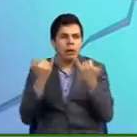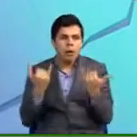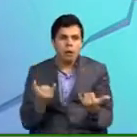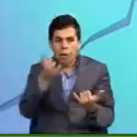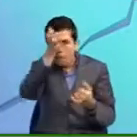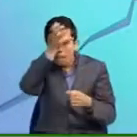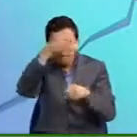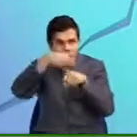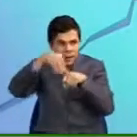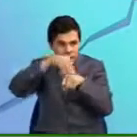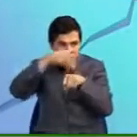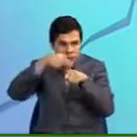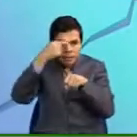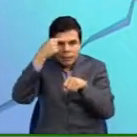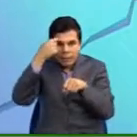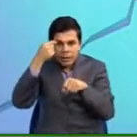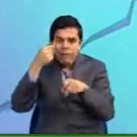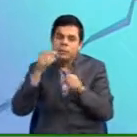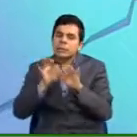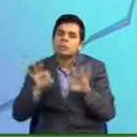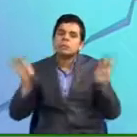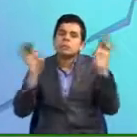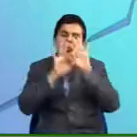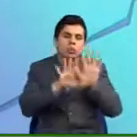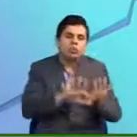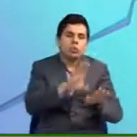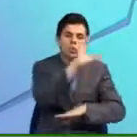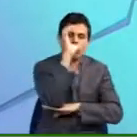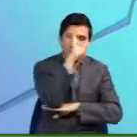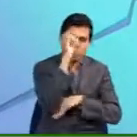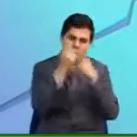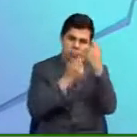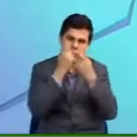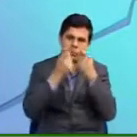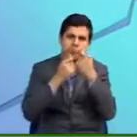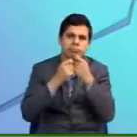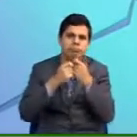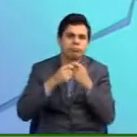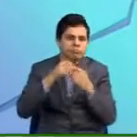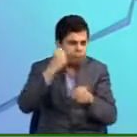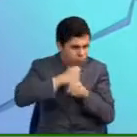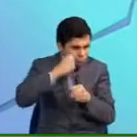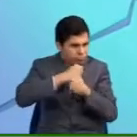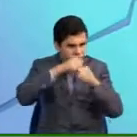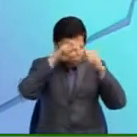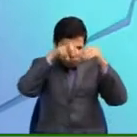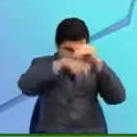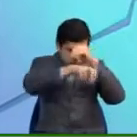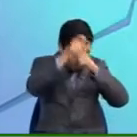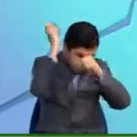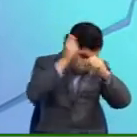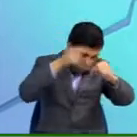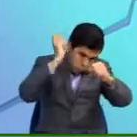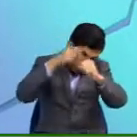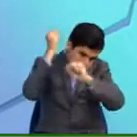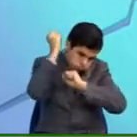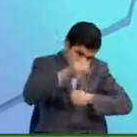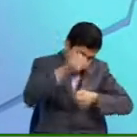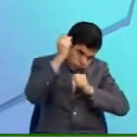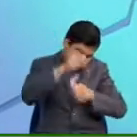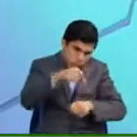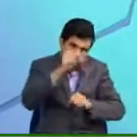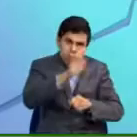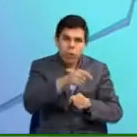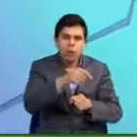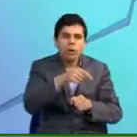que el producto es de origen colombiana quienes lo están somos de origen colombiano pero todo el servicio